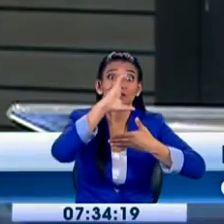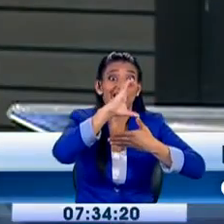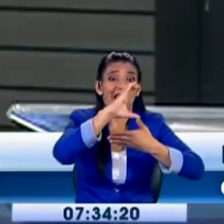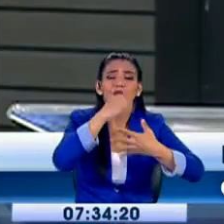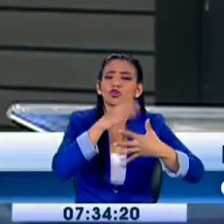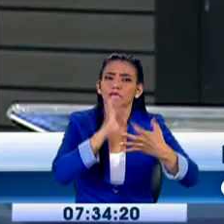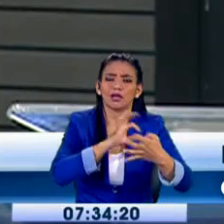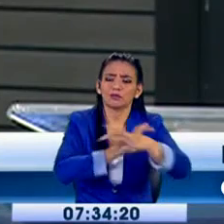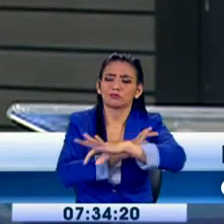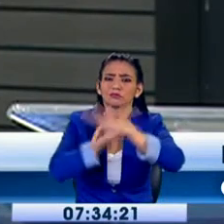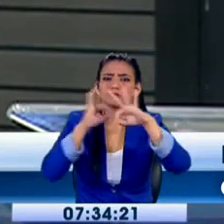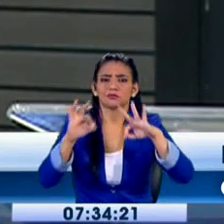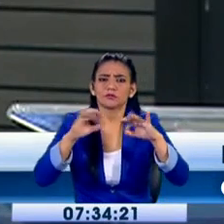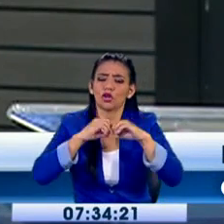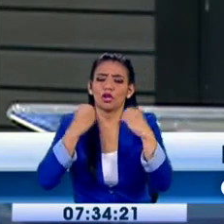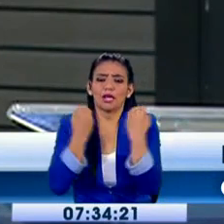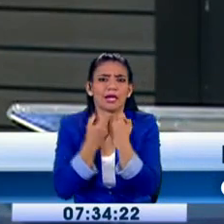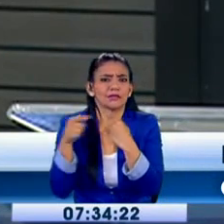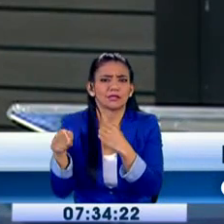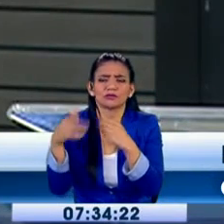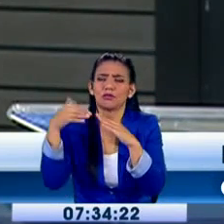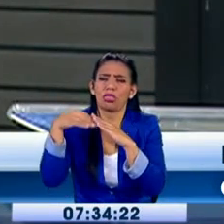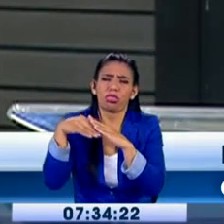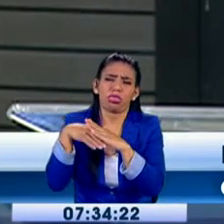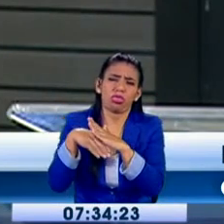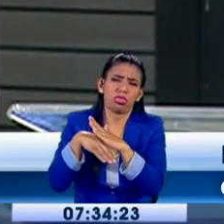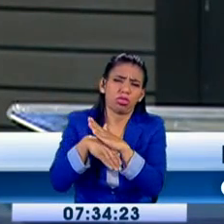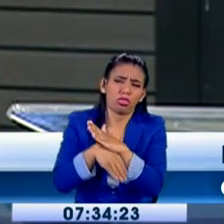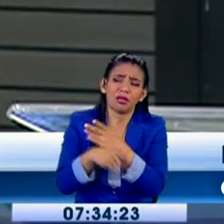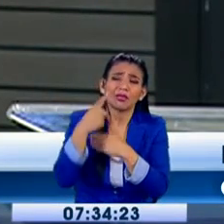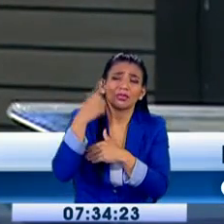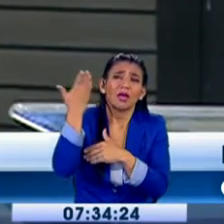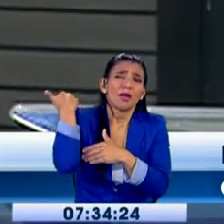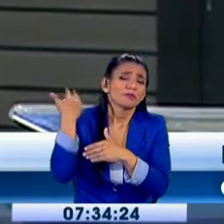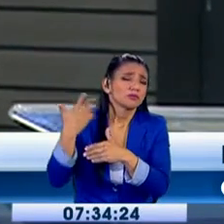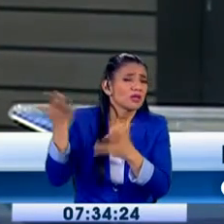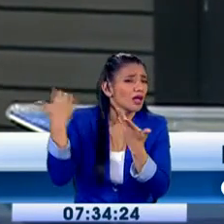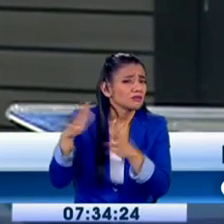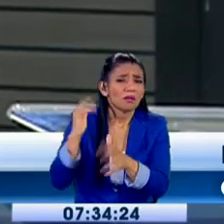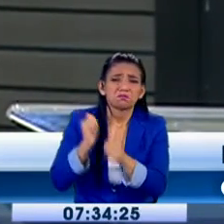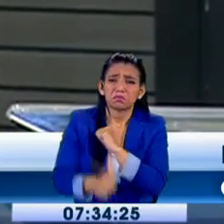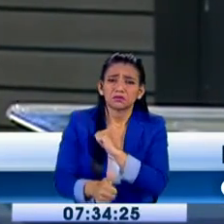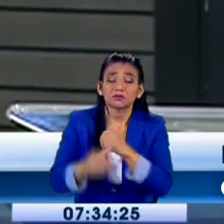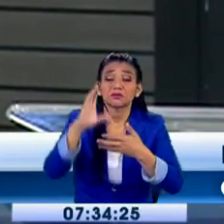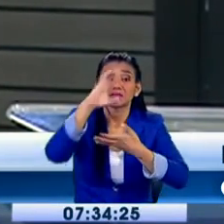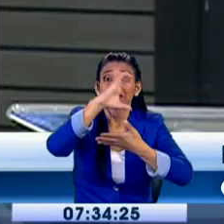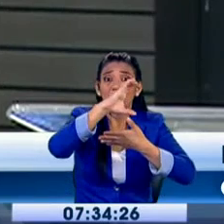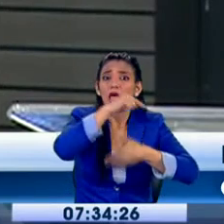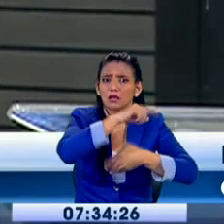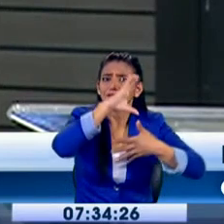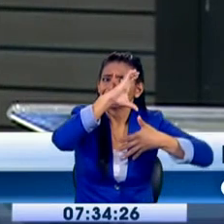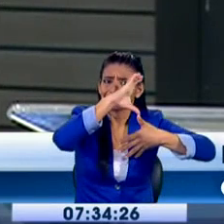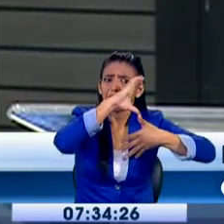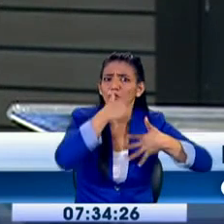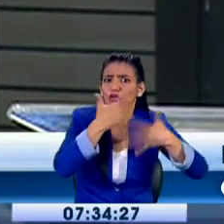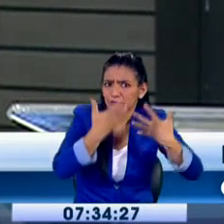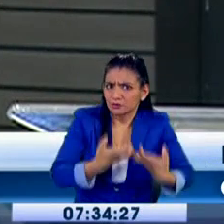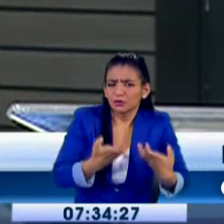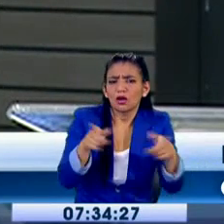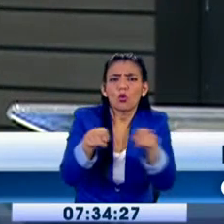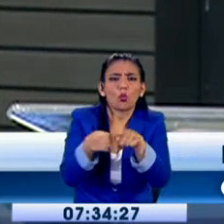una institucionalidad en franca decadencia y cuyo tiempo histórico ya pasó. La CELAC deberá ser el